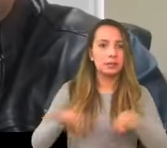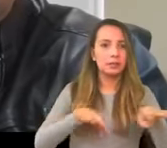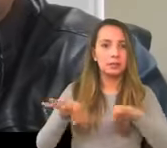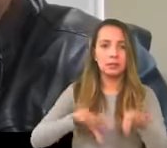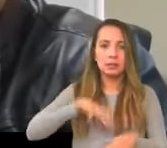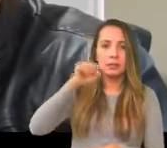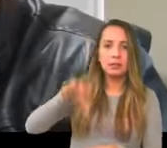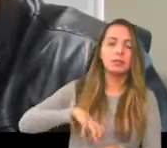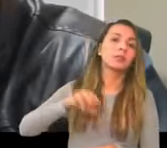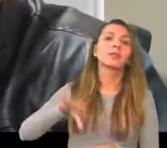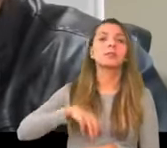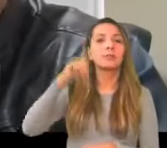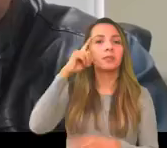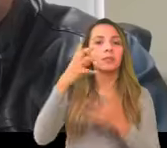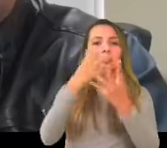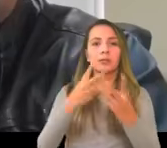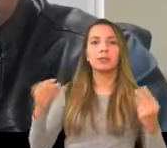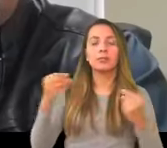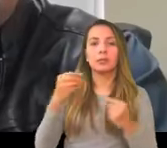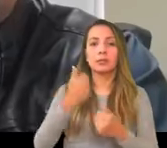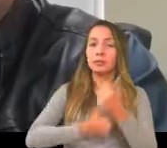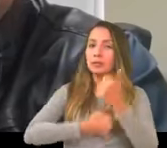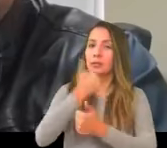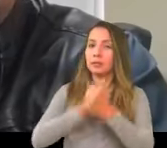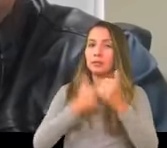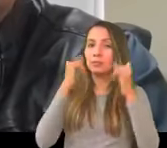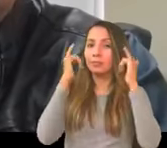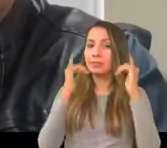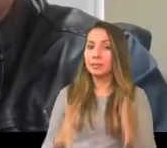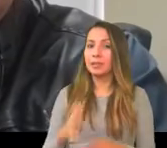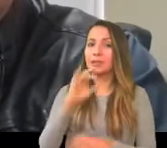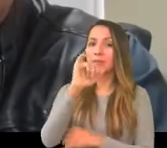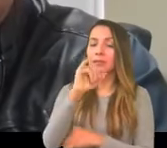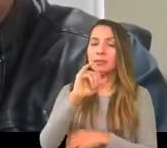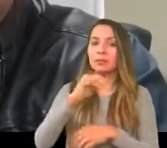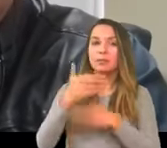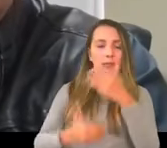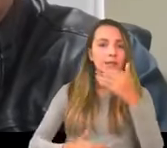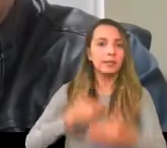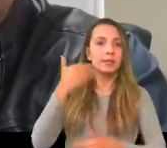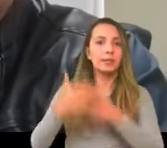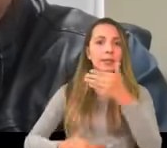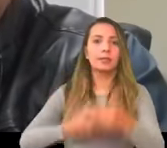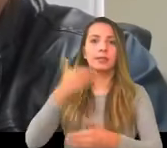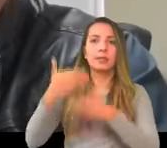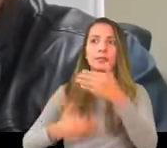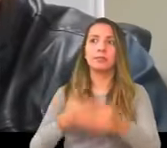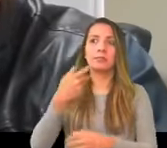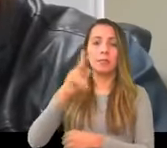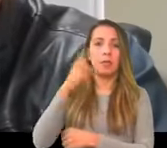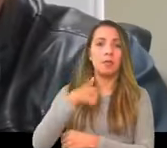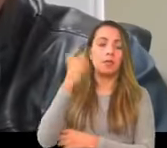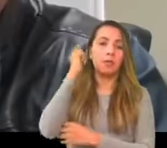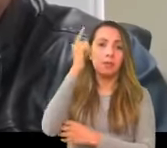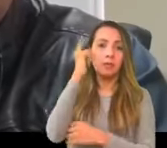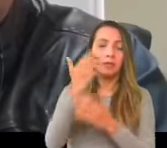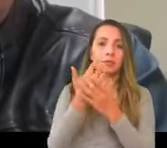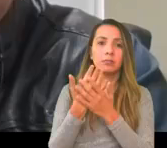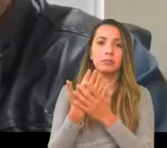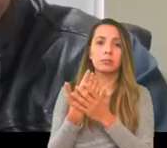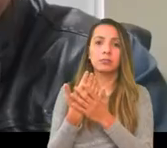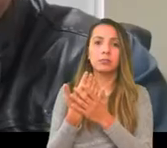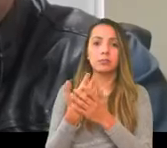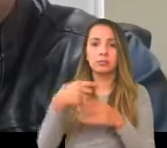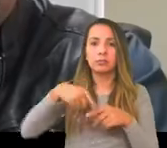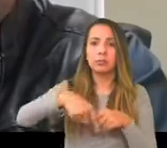es un reto, que no hay varita mágica en esto, que va a ser un proceso, pero que yo esperaría que a partir del mediano plazo